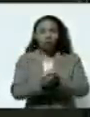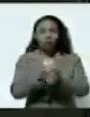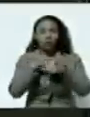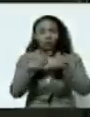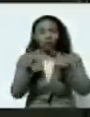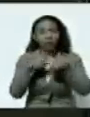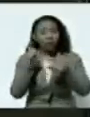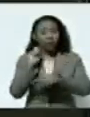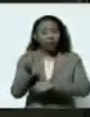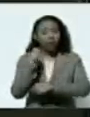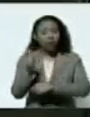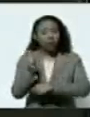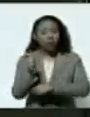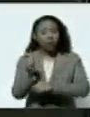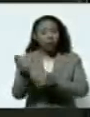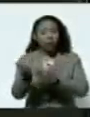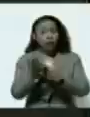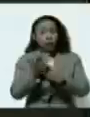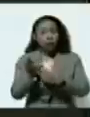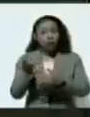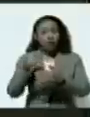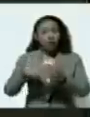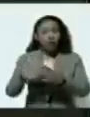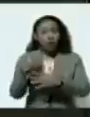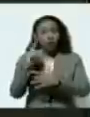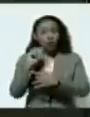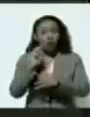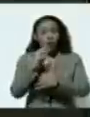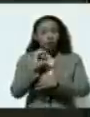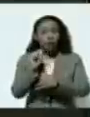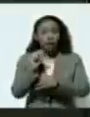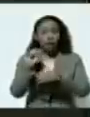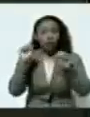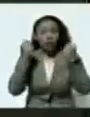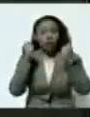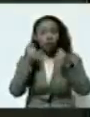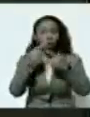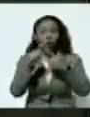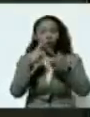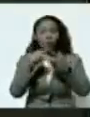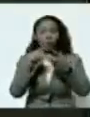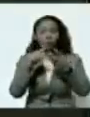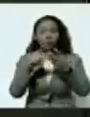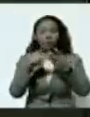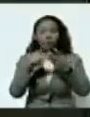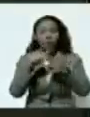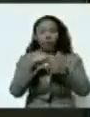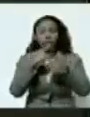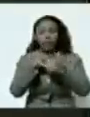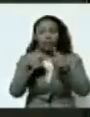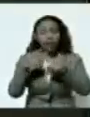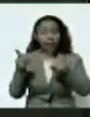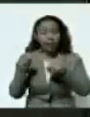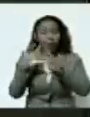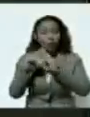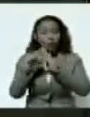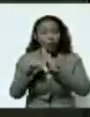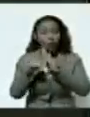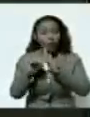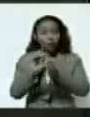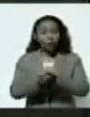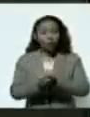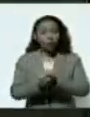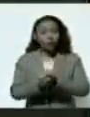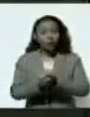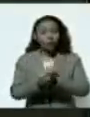al financiamiento que recibe de fondos del USAID o de CIDGO o de Monómero. Es decir, a diferencia de lo que se roba,